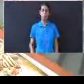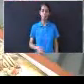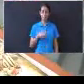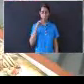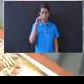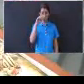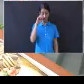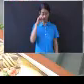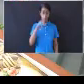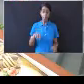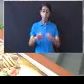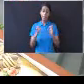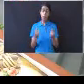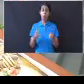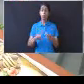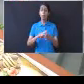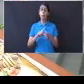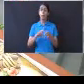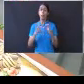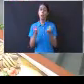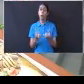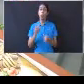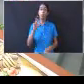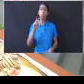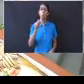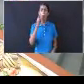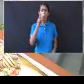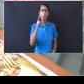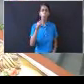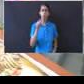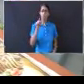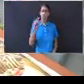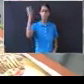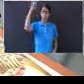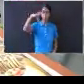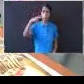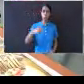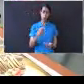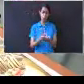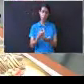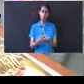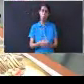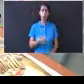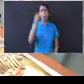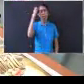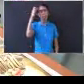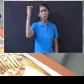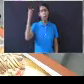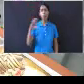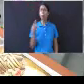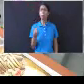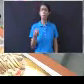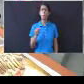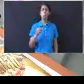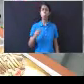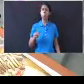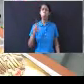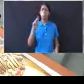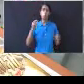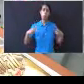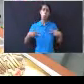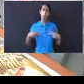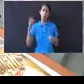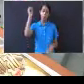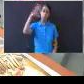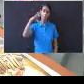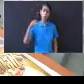Y entonces como no vemos esa bendición en efectivo, pensamos que no hay bendición. Pero es que hay años de vida